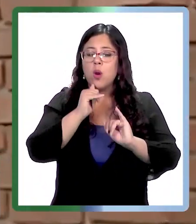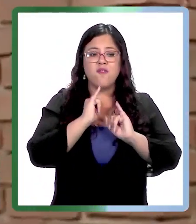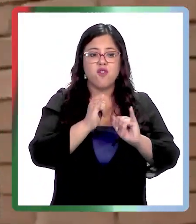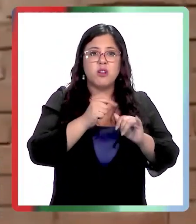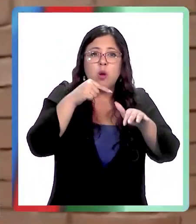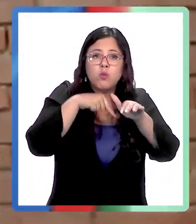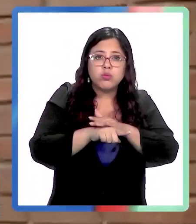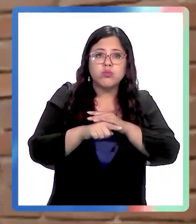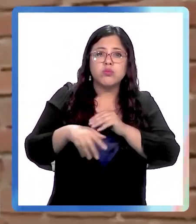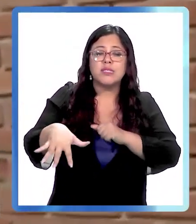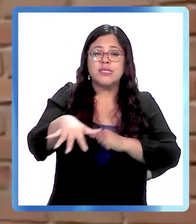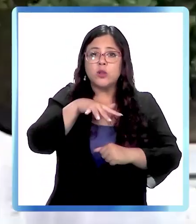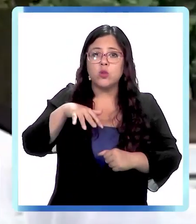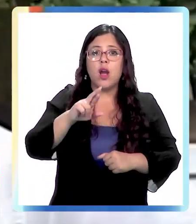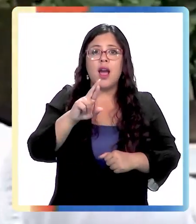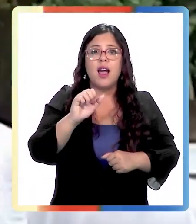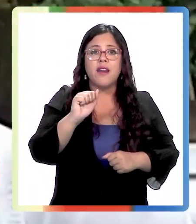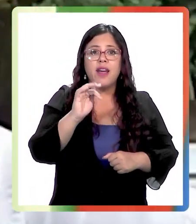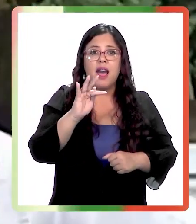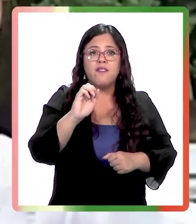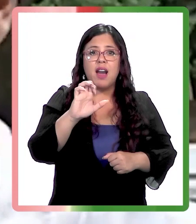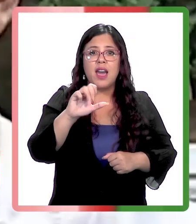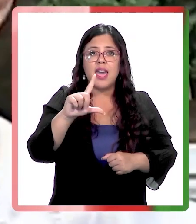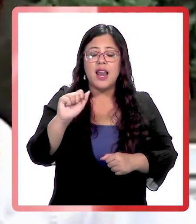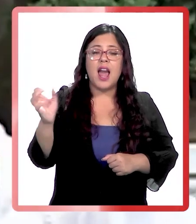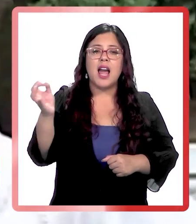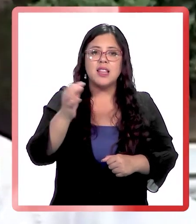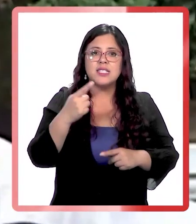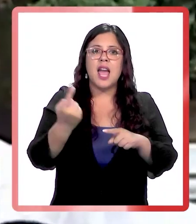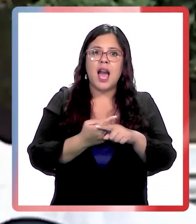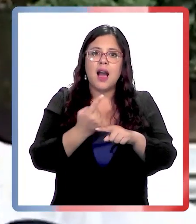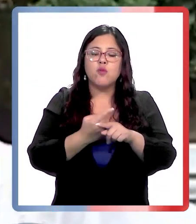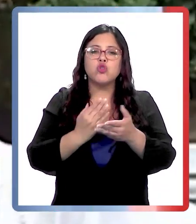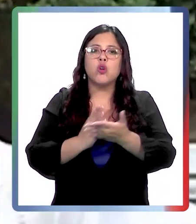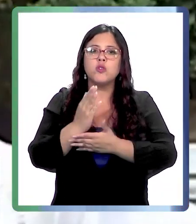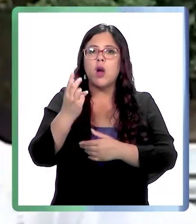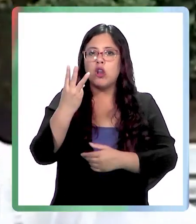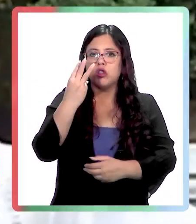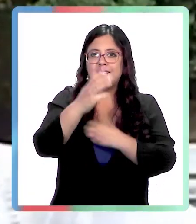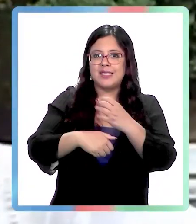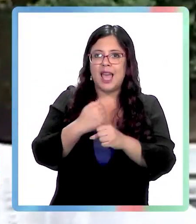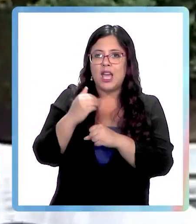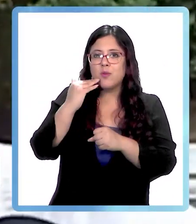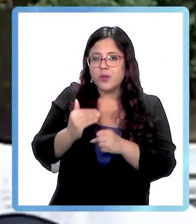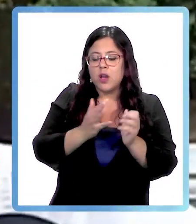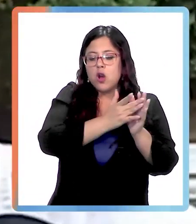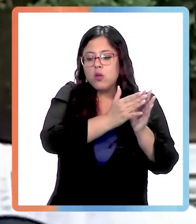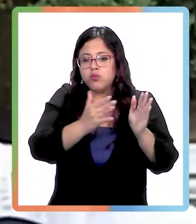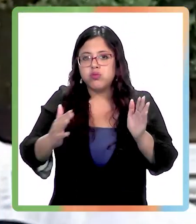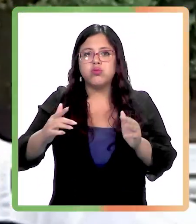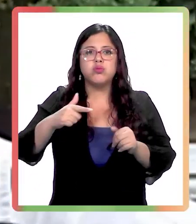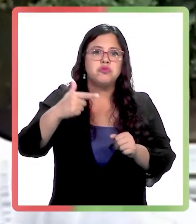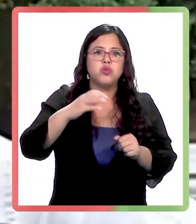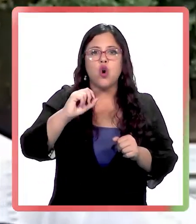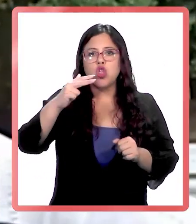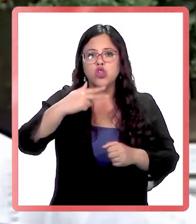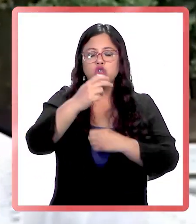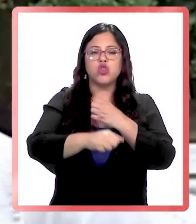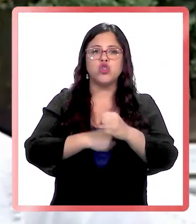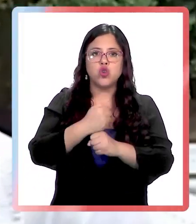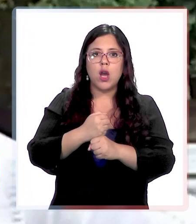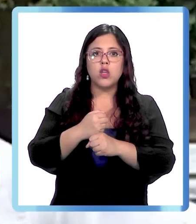no entregaron detalles sobre lo vivido por Rafaela, señalaron que los abusos comenzaron a sus 13 años hasta los 17 o